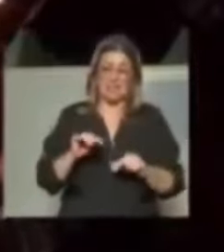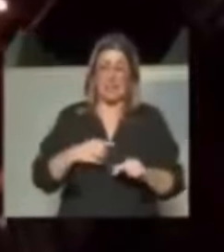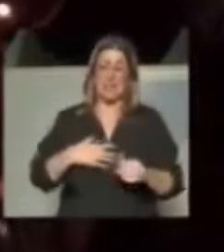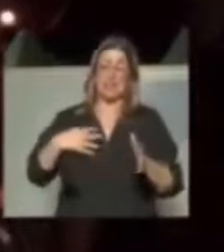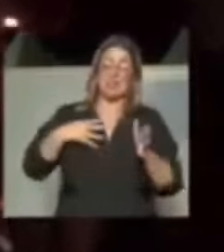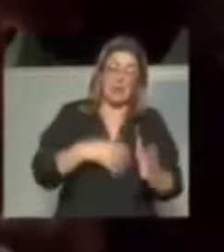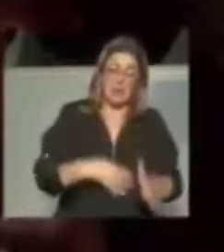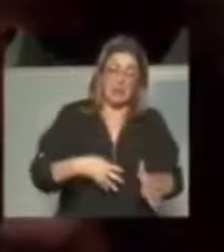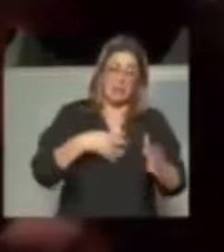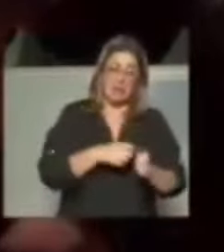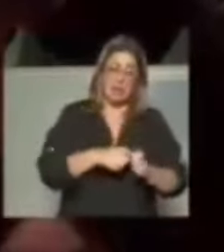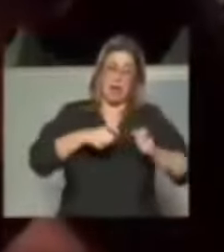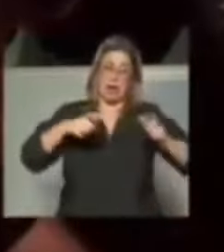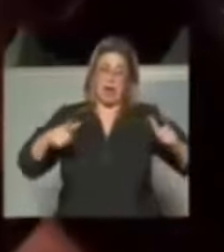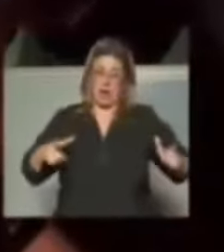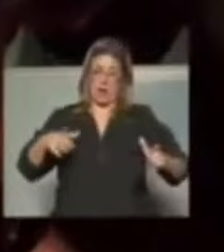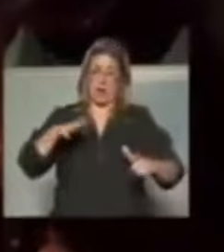para